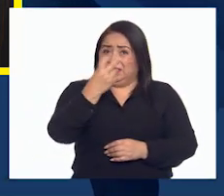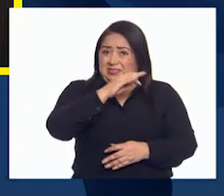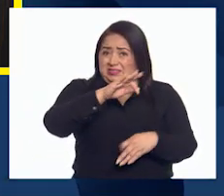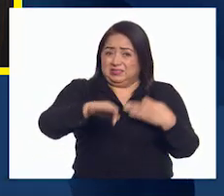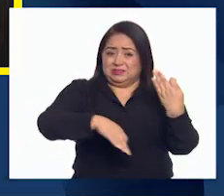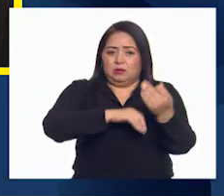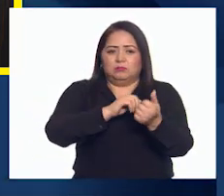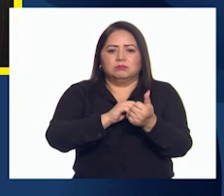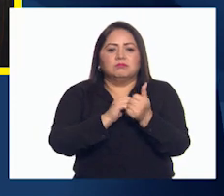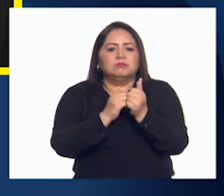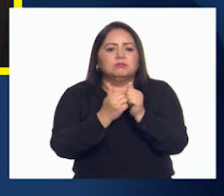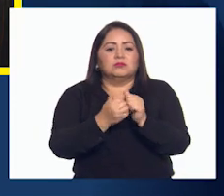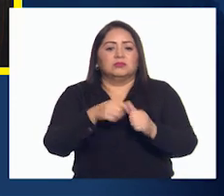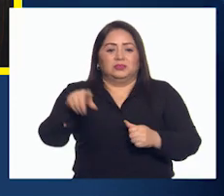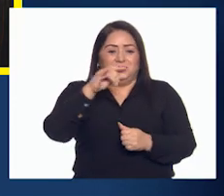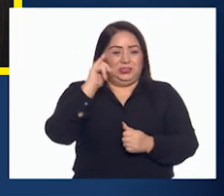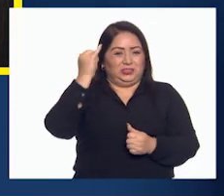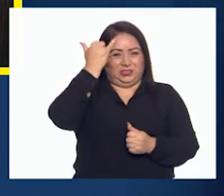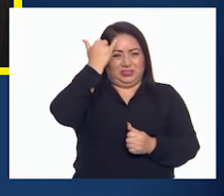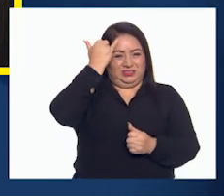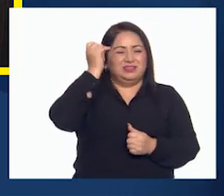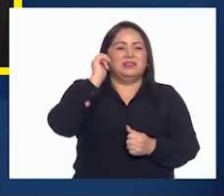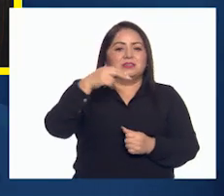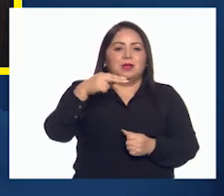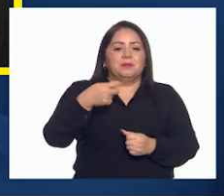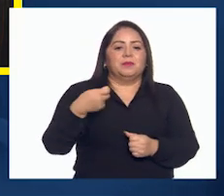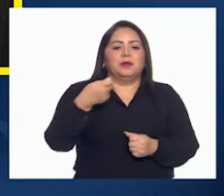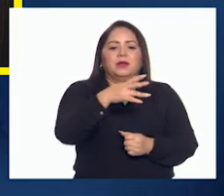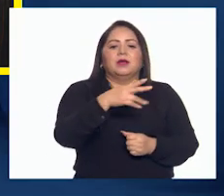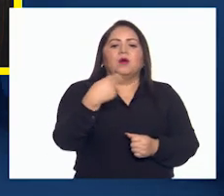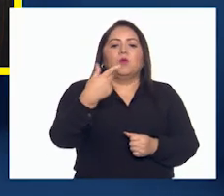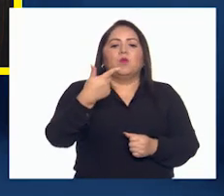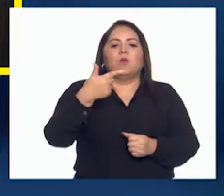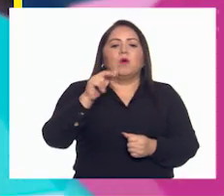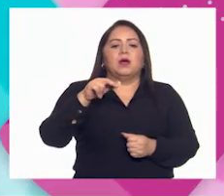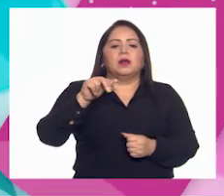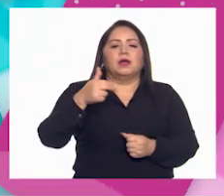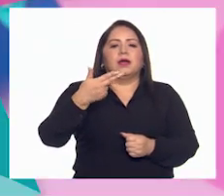ha dado. Los indios la llaman Guanajaní.